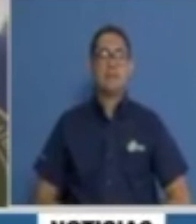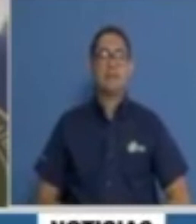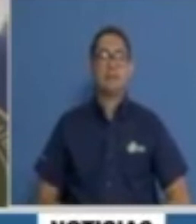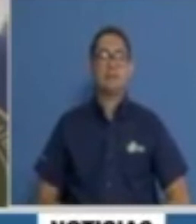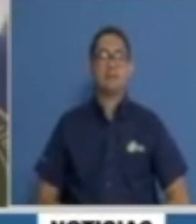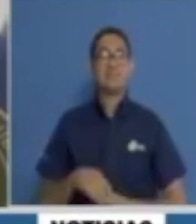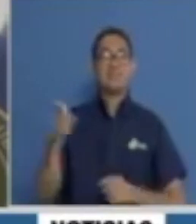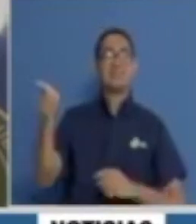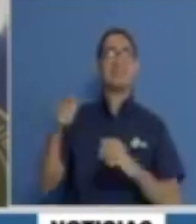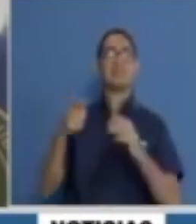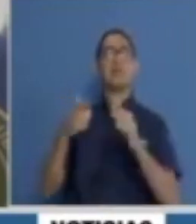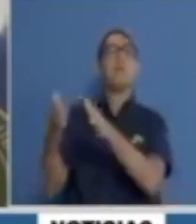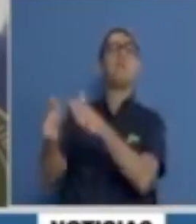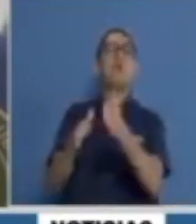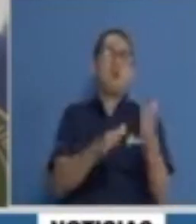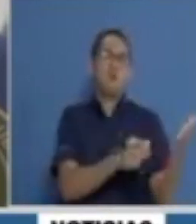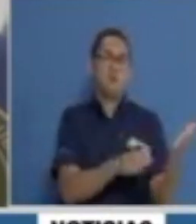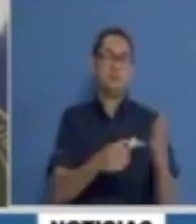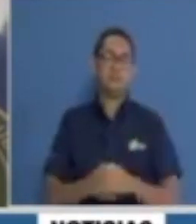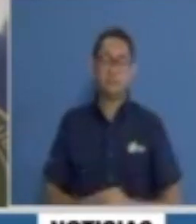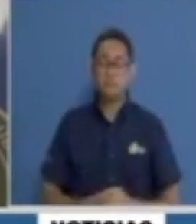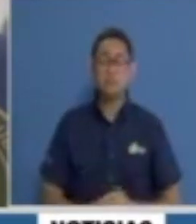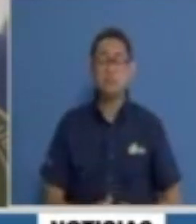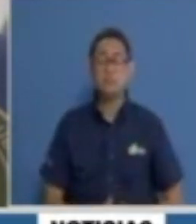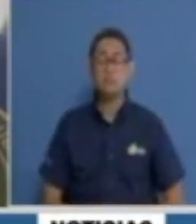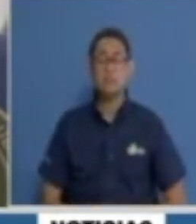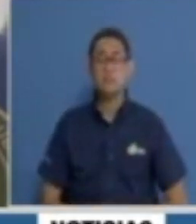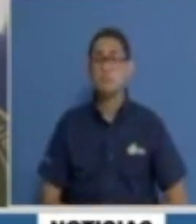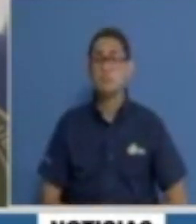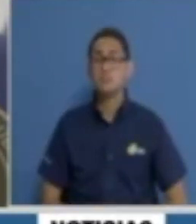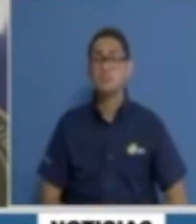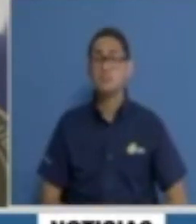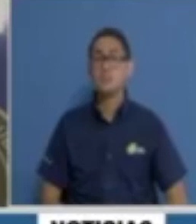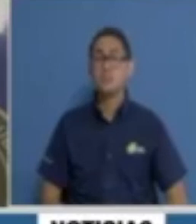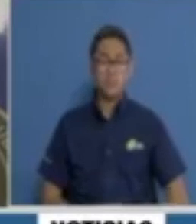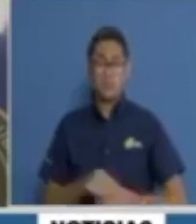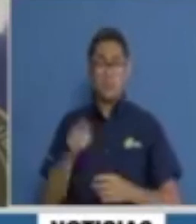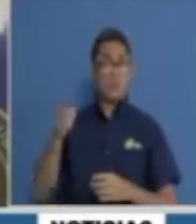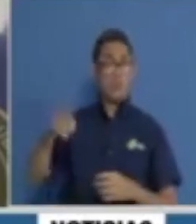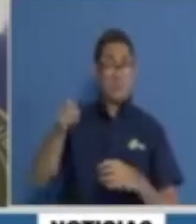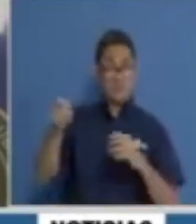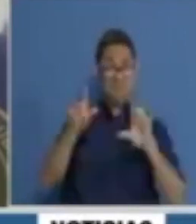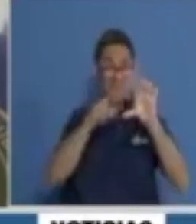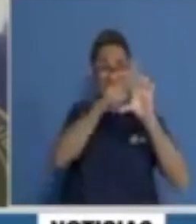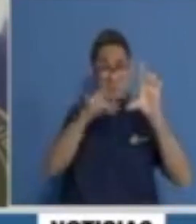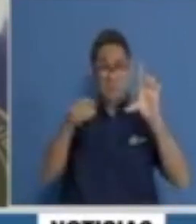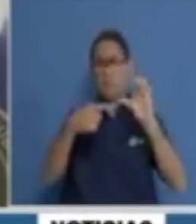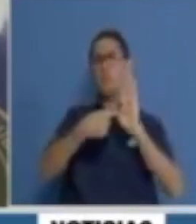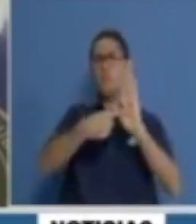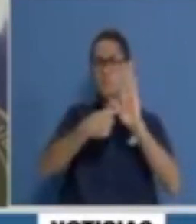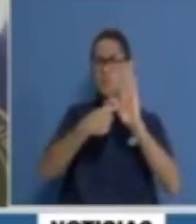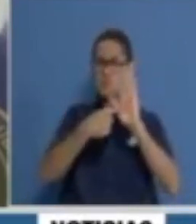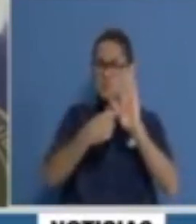de defunciones, sobre todo porque epidemiológicamente y desde el punto de vista de la estimación es un dato que tiene